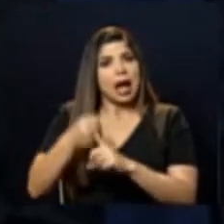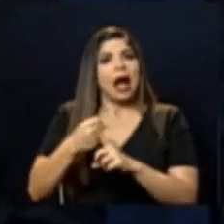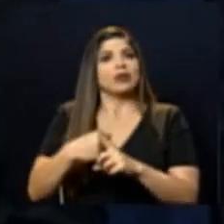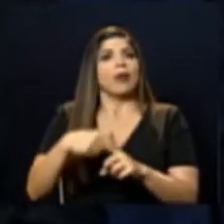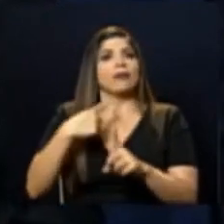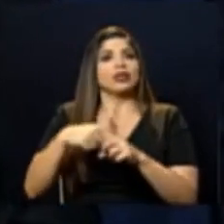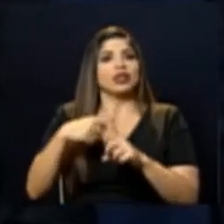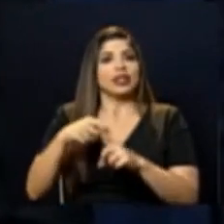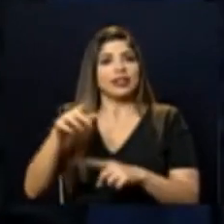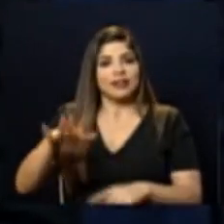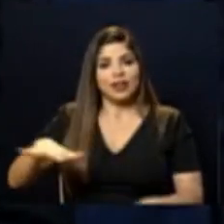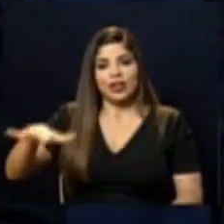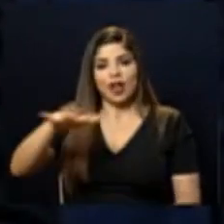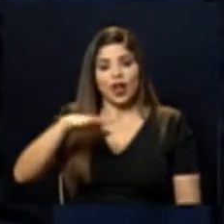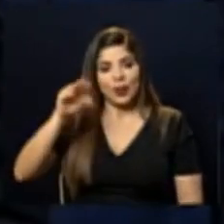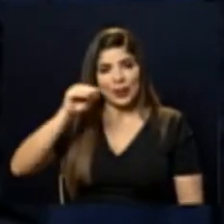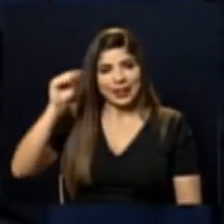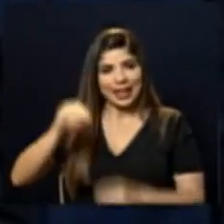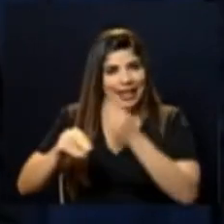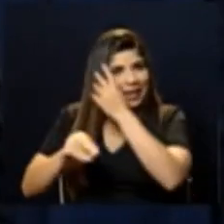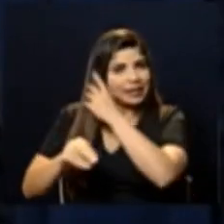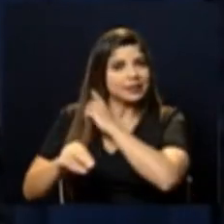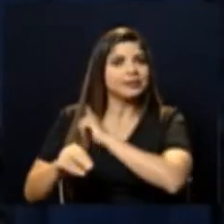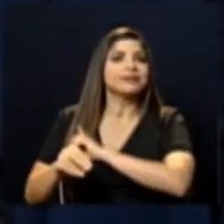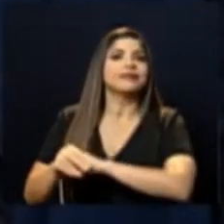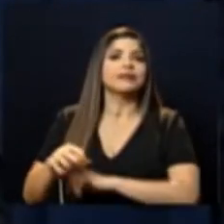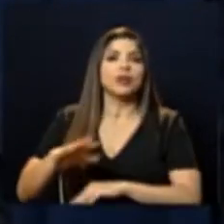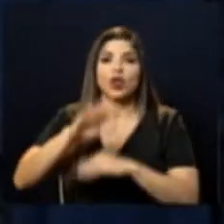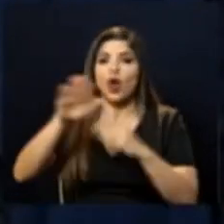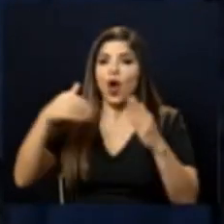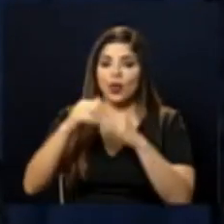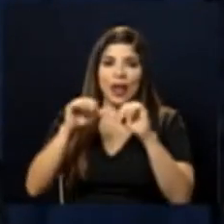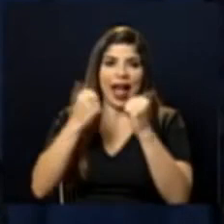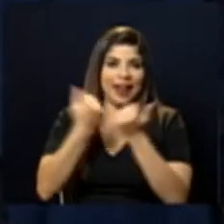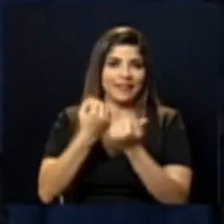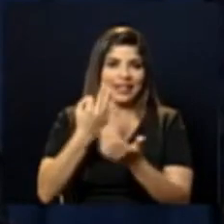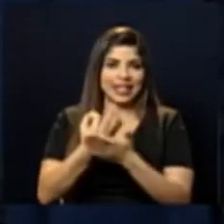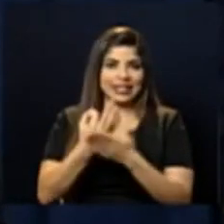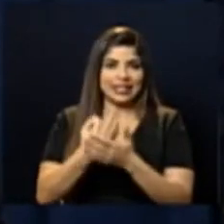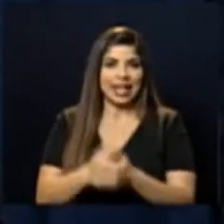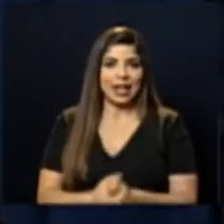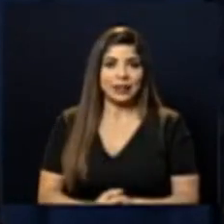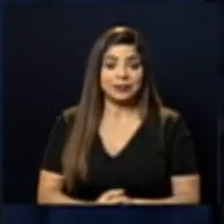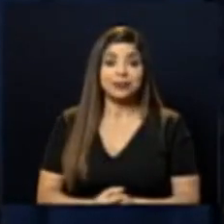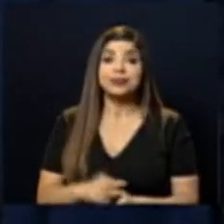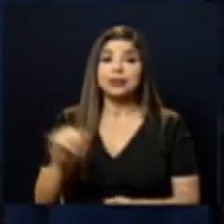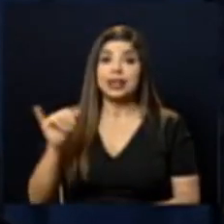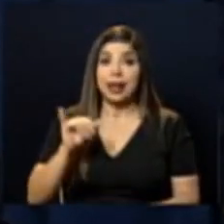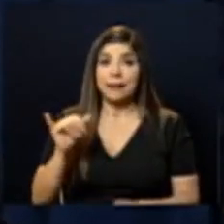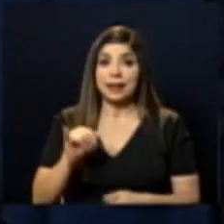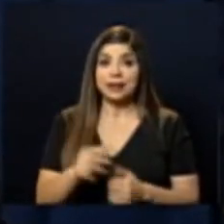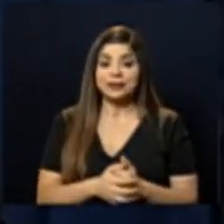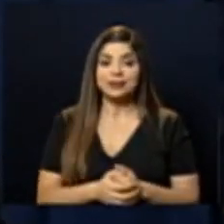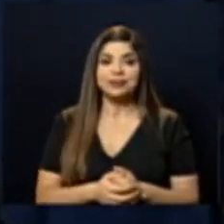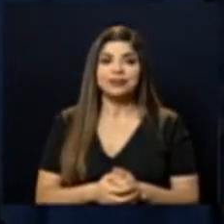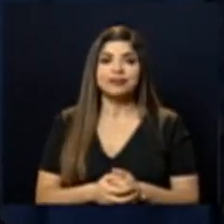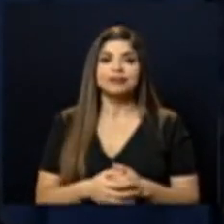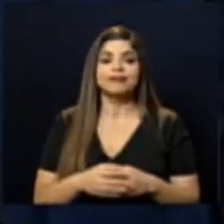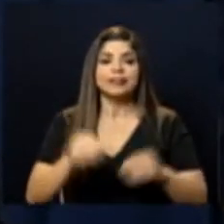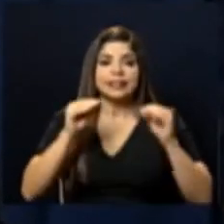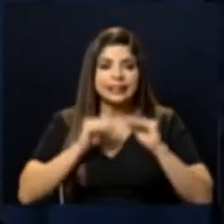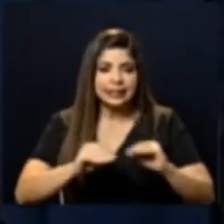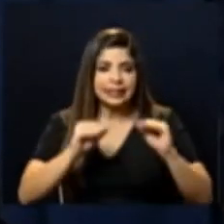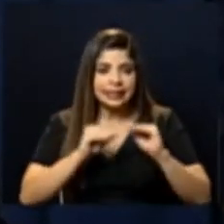favorablemente las tasas de interés en todo el sistema financiero. Además, se les